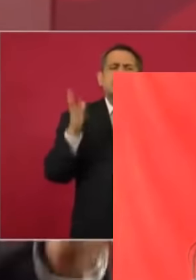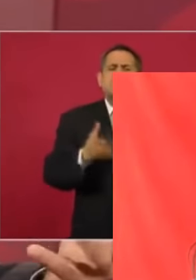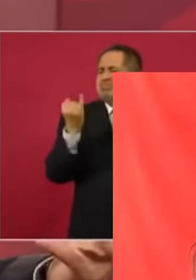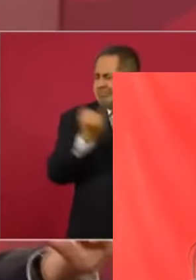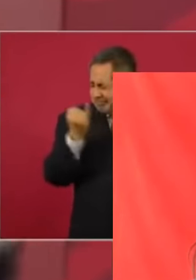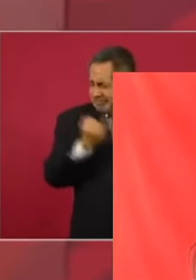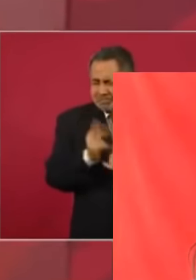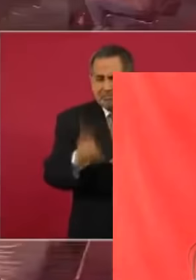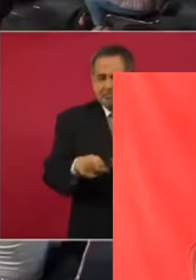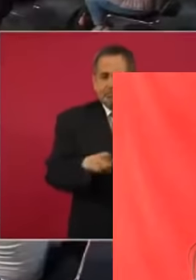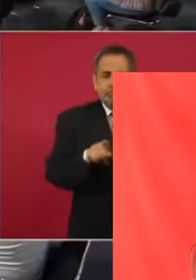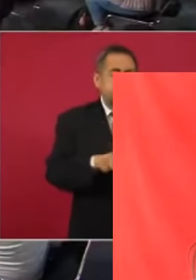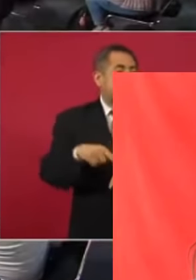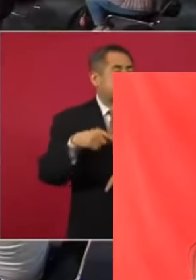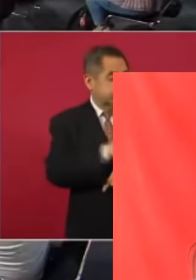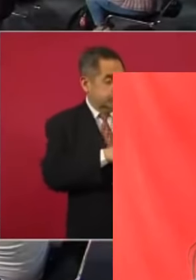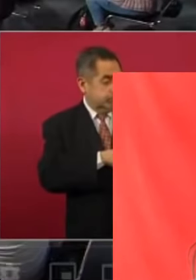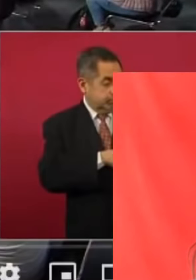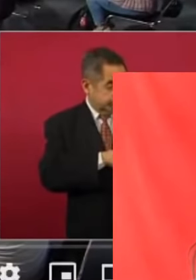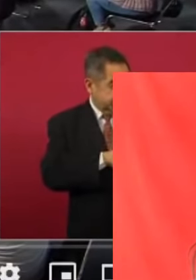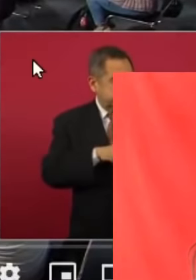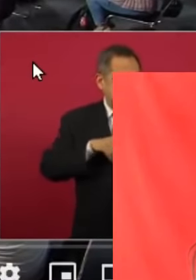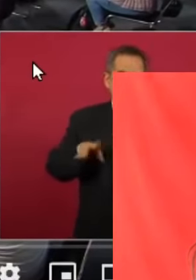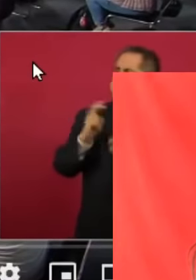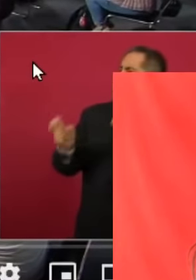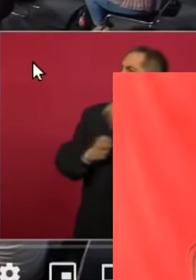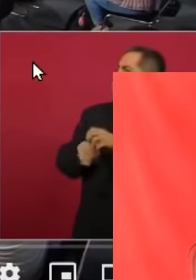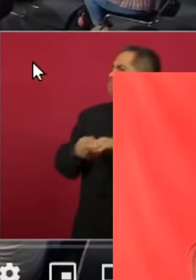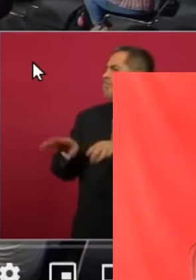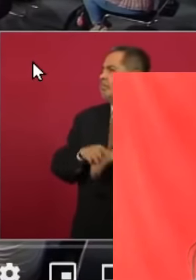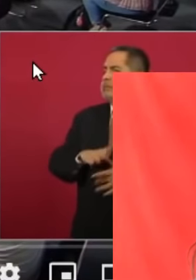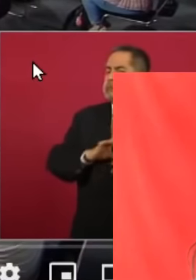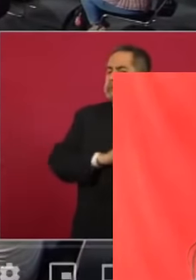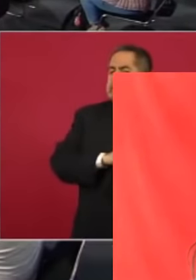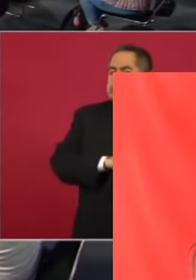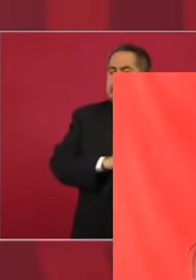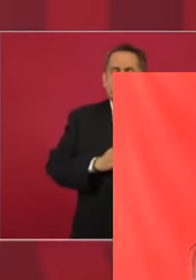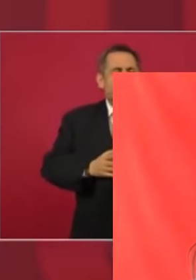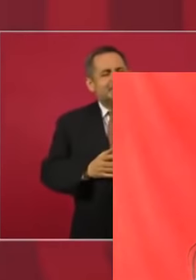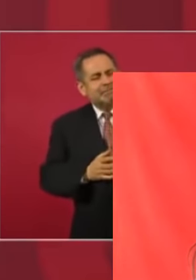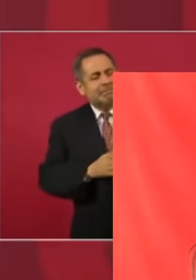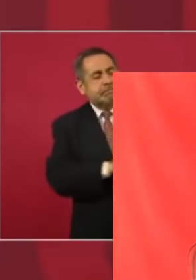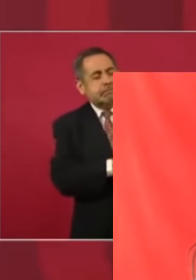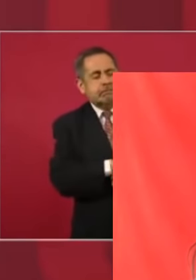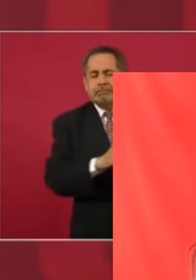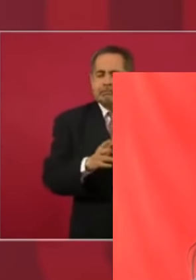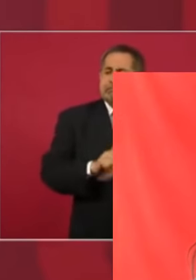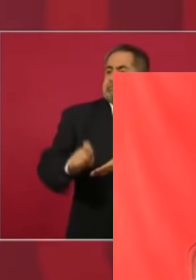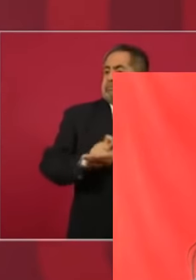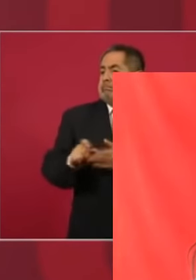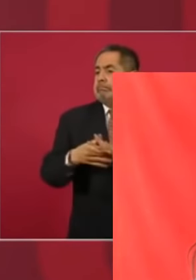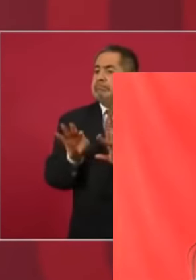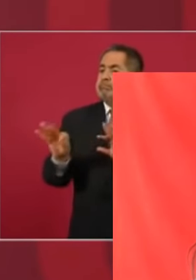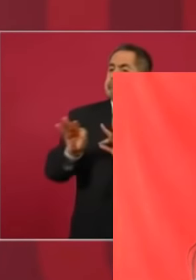Entonces, son medios de información o miembros de estos medios de información